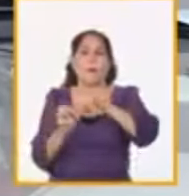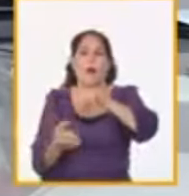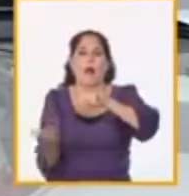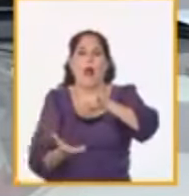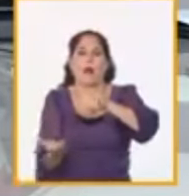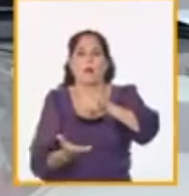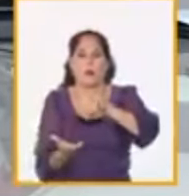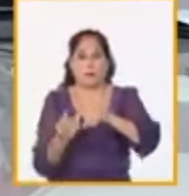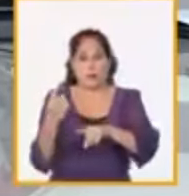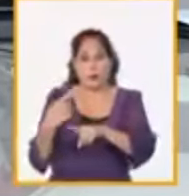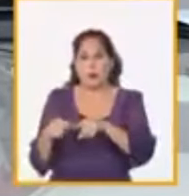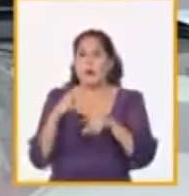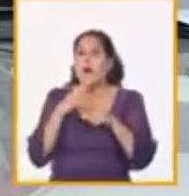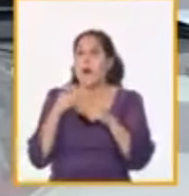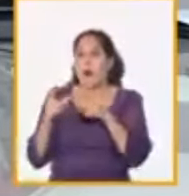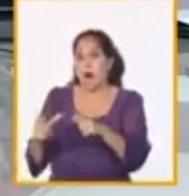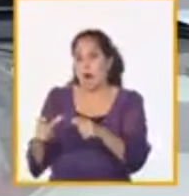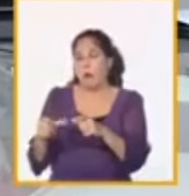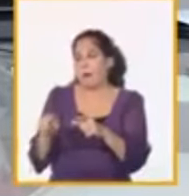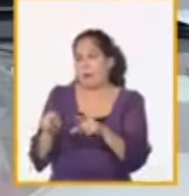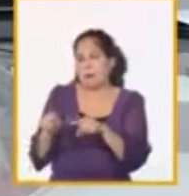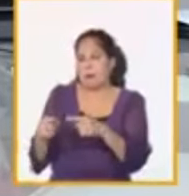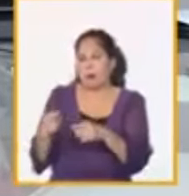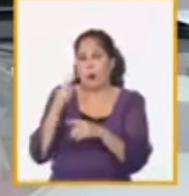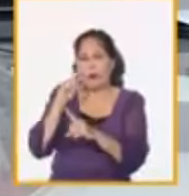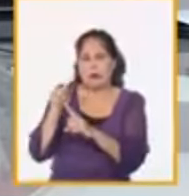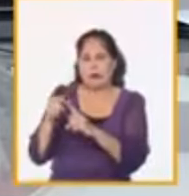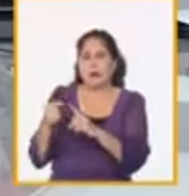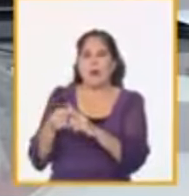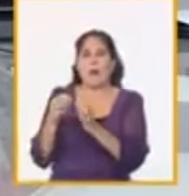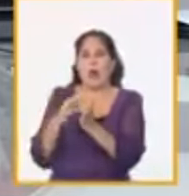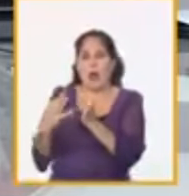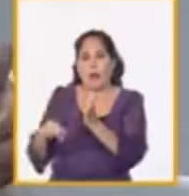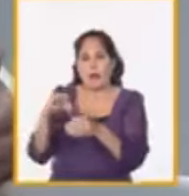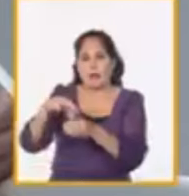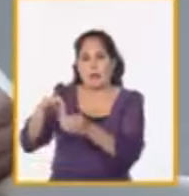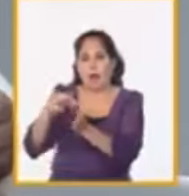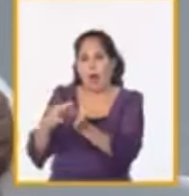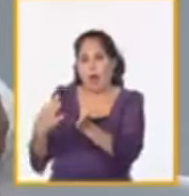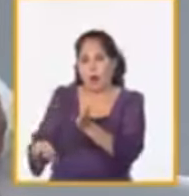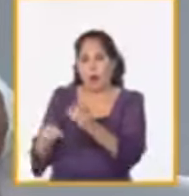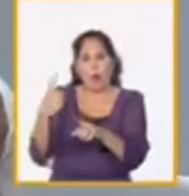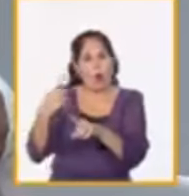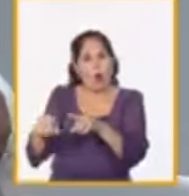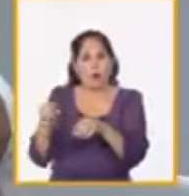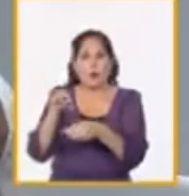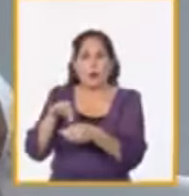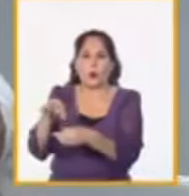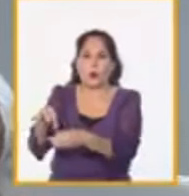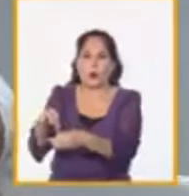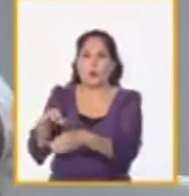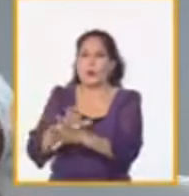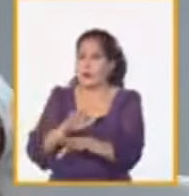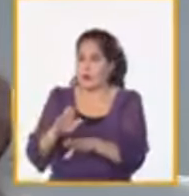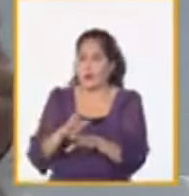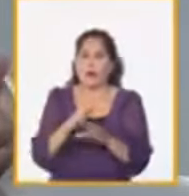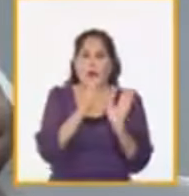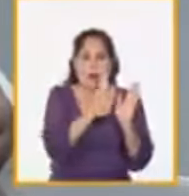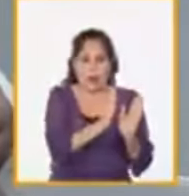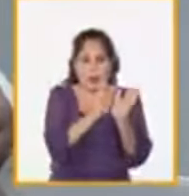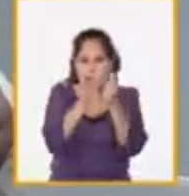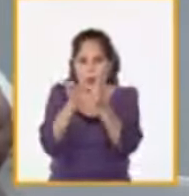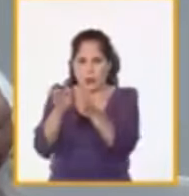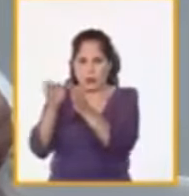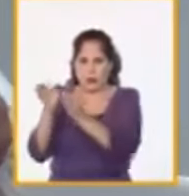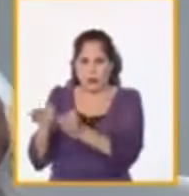el agua para el abasto al arroz y los demás cultivos. O sea que hoy tenemos